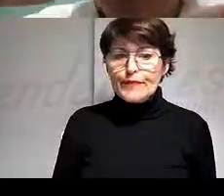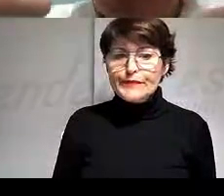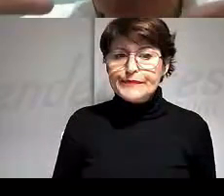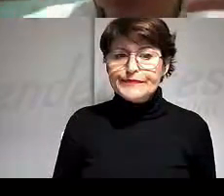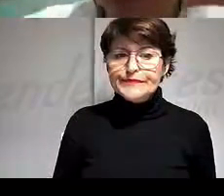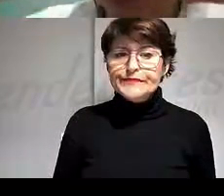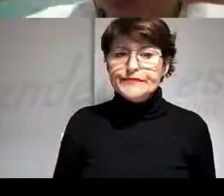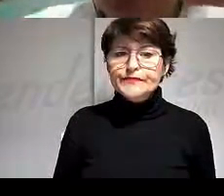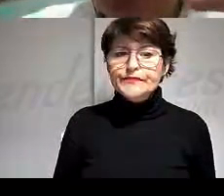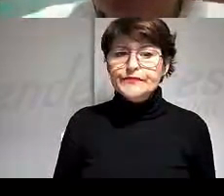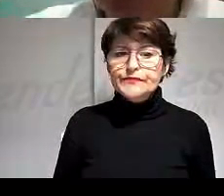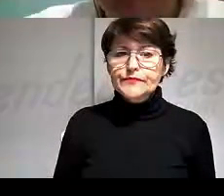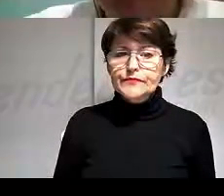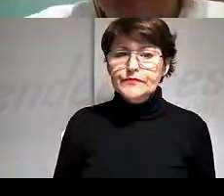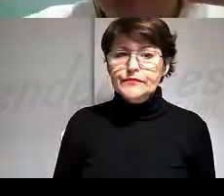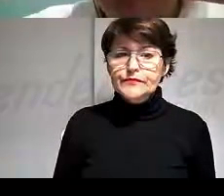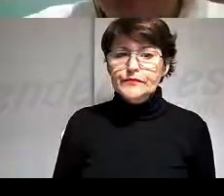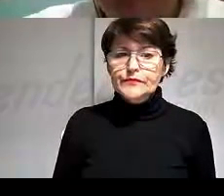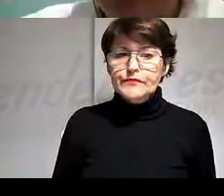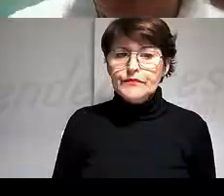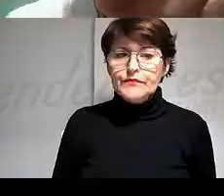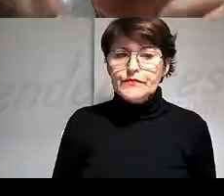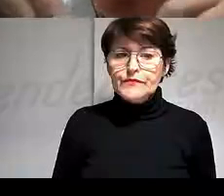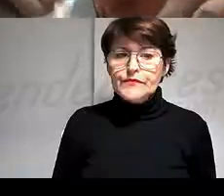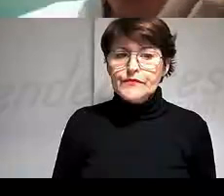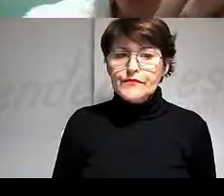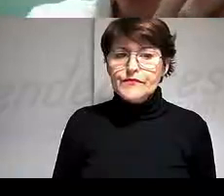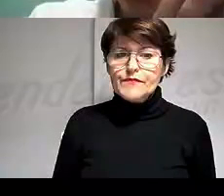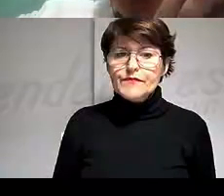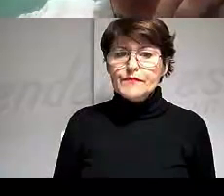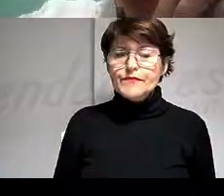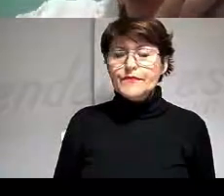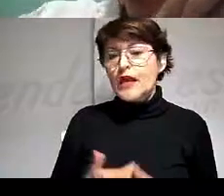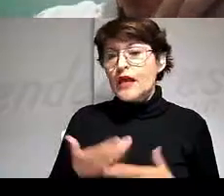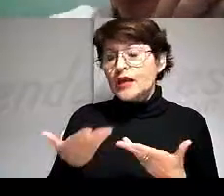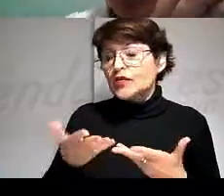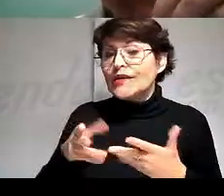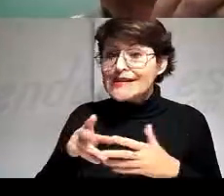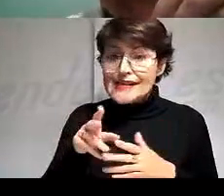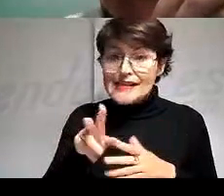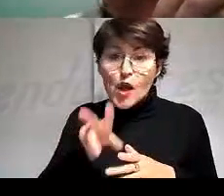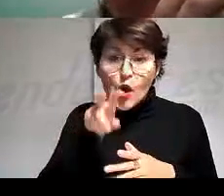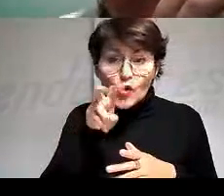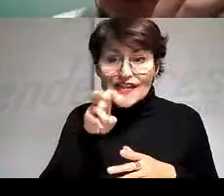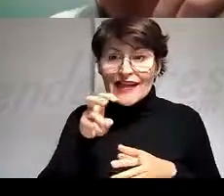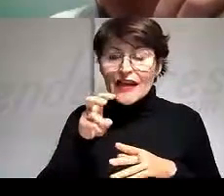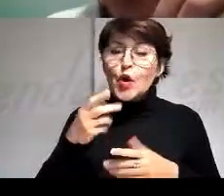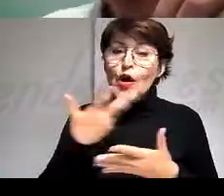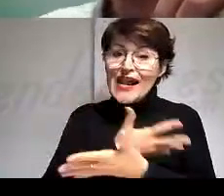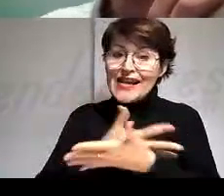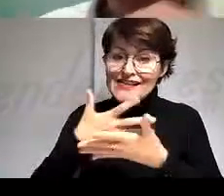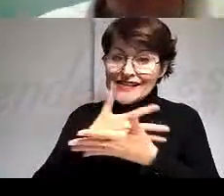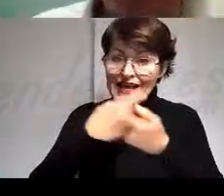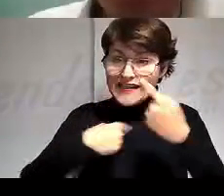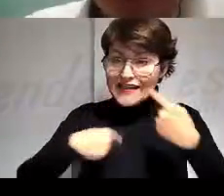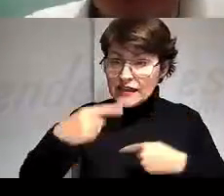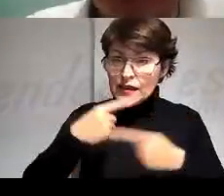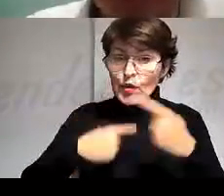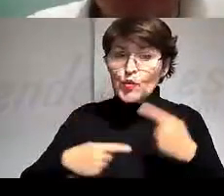para poder producir la molécula que va a llevar el oxígeno a la célula, al miocito, a la